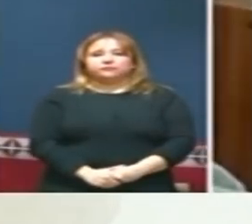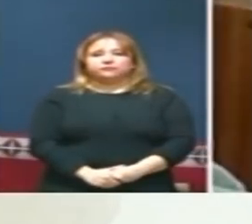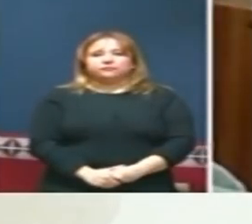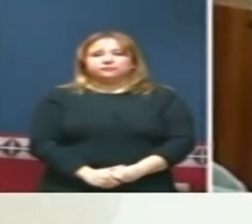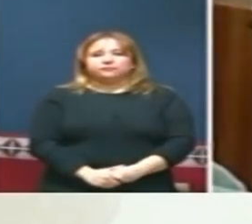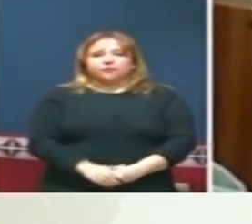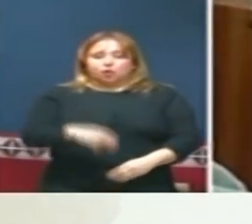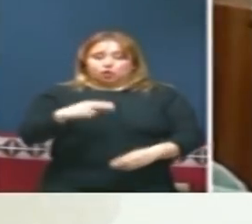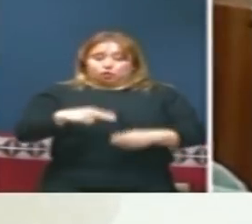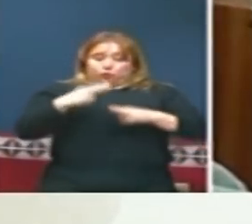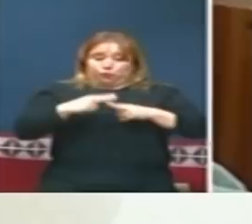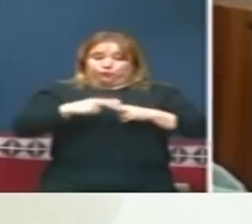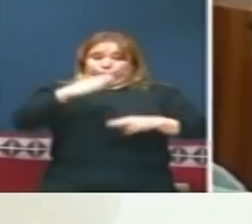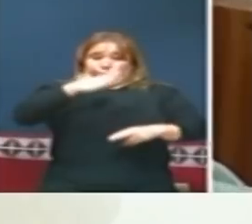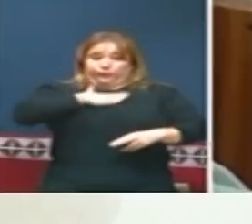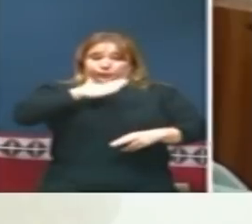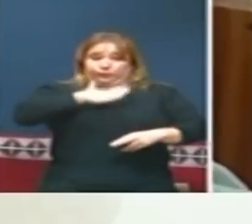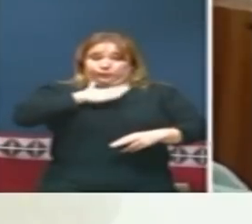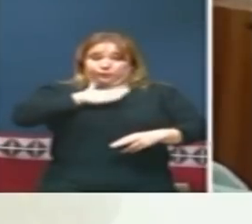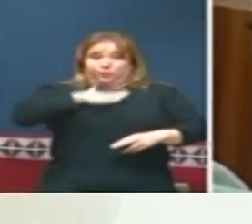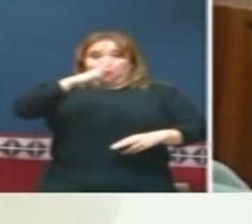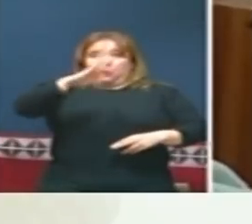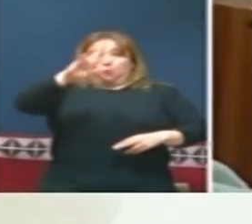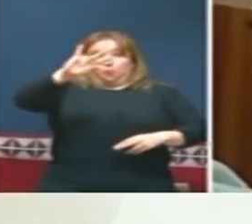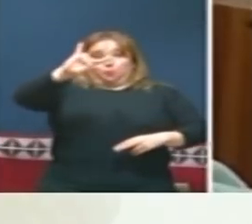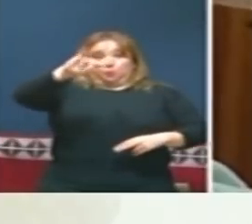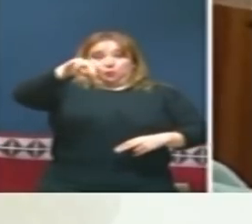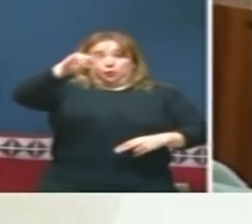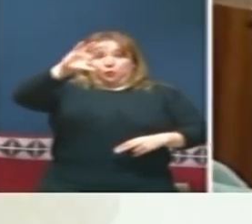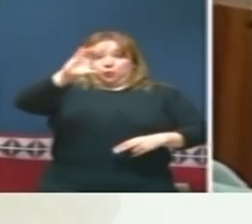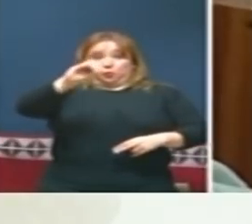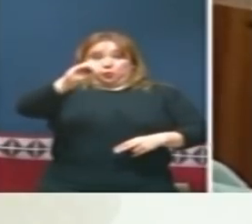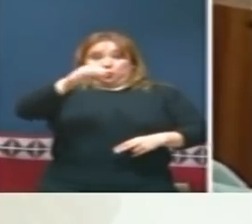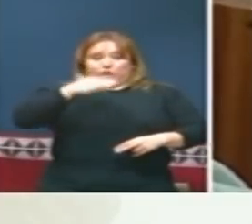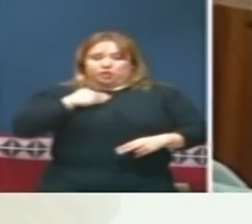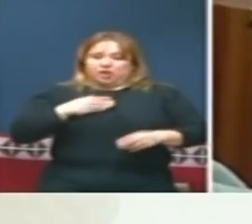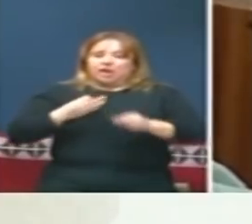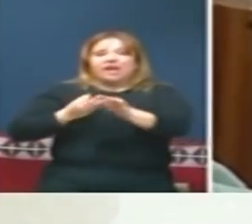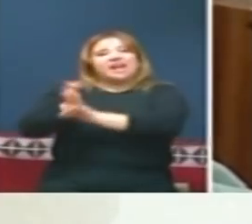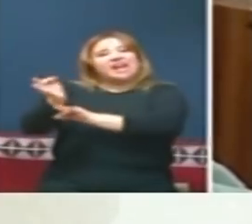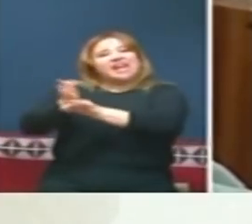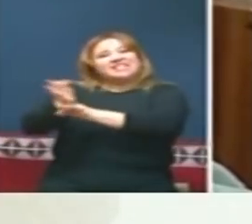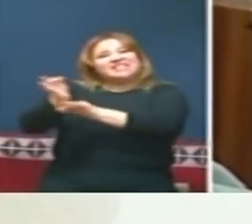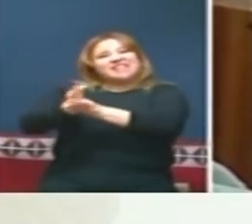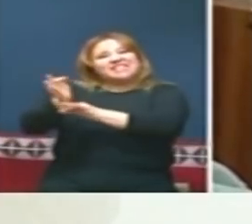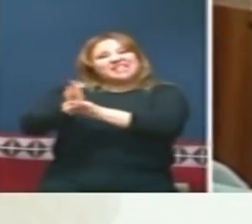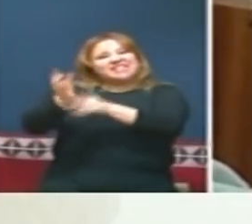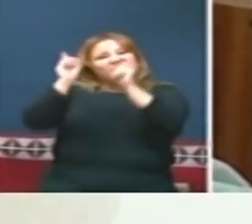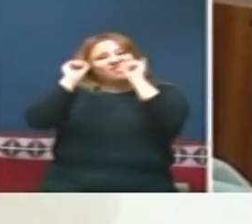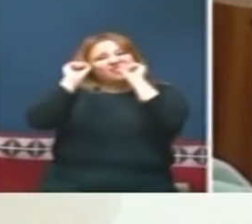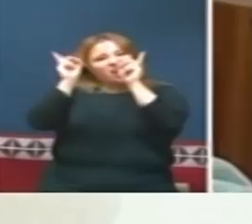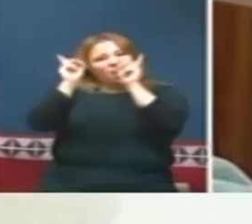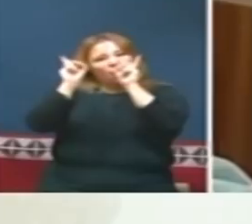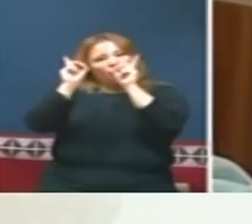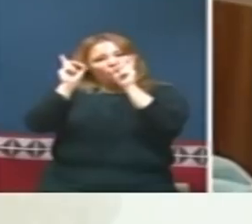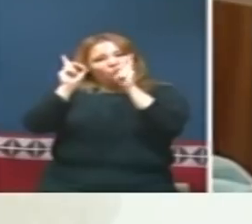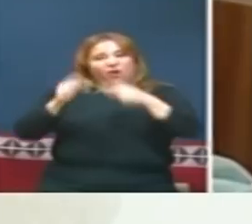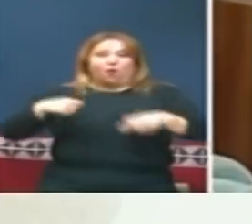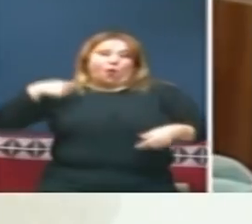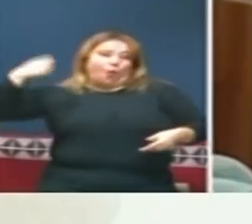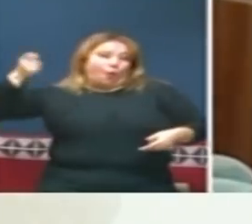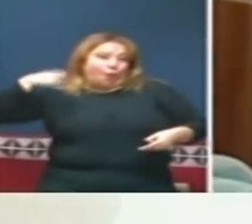Yo me llamo José Bruno Vera, fui maestro de escuela, jubilado